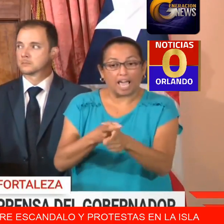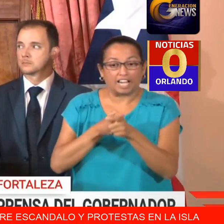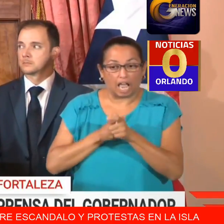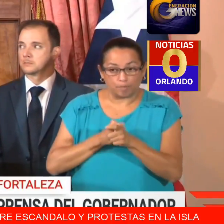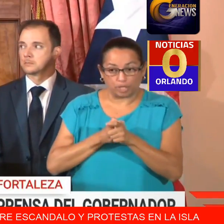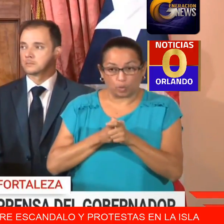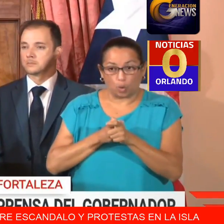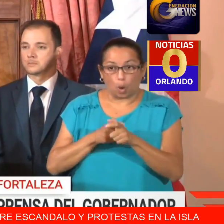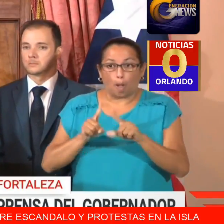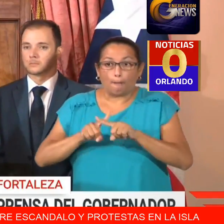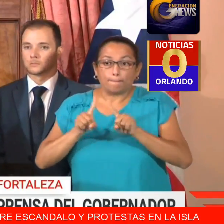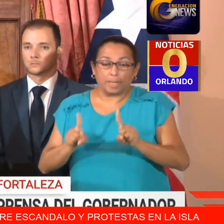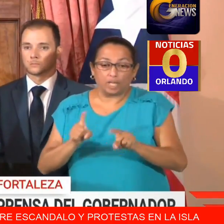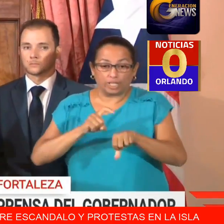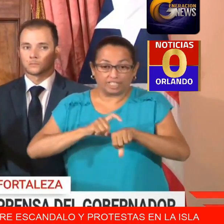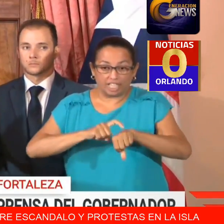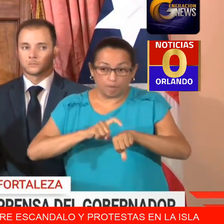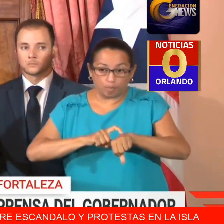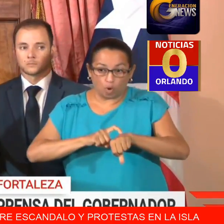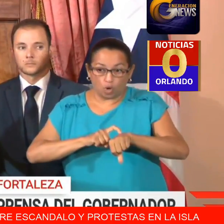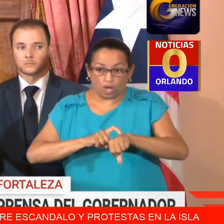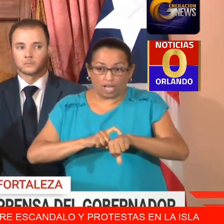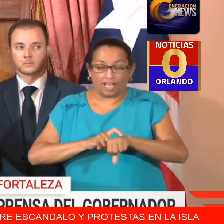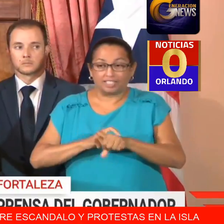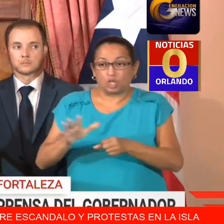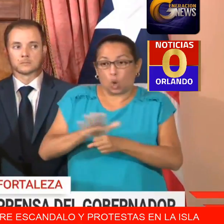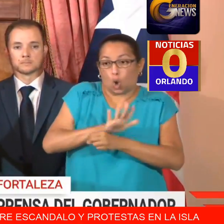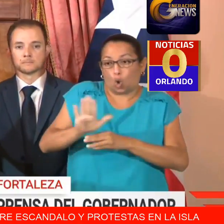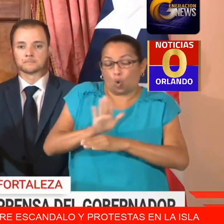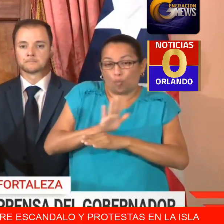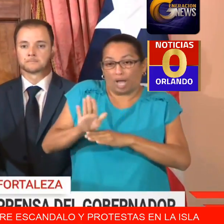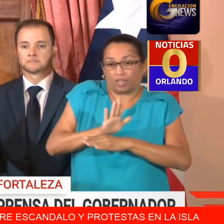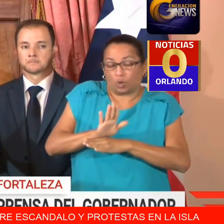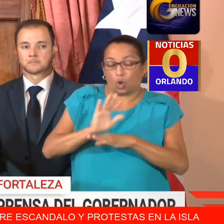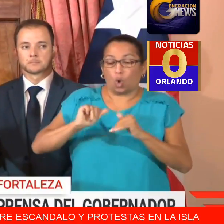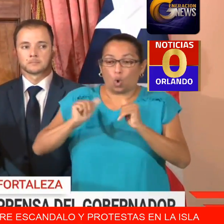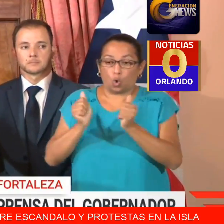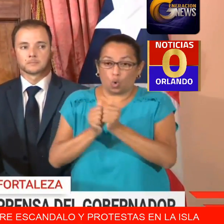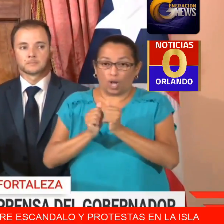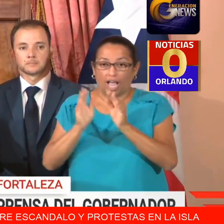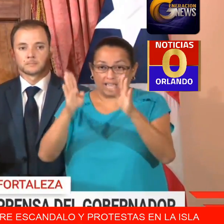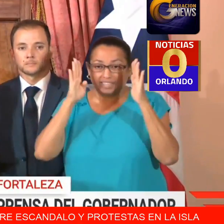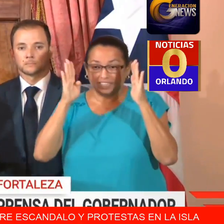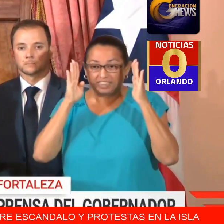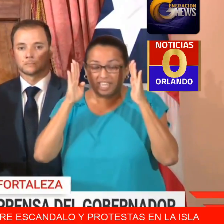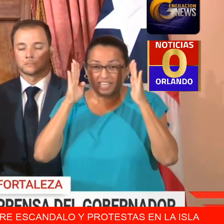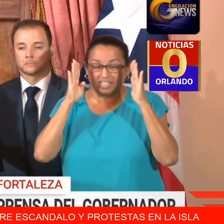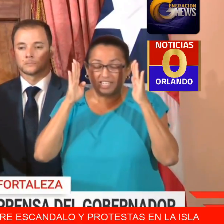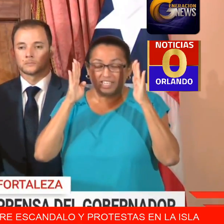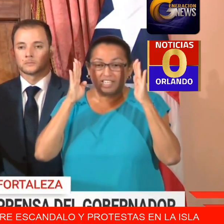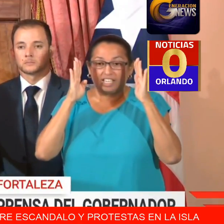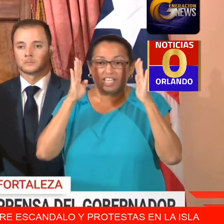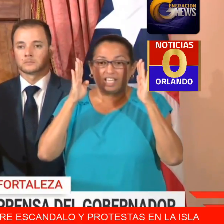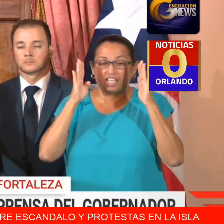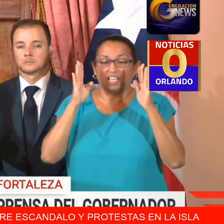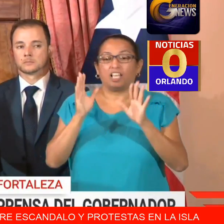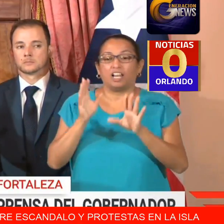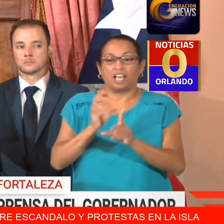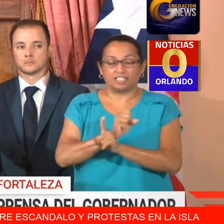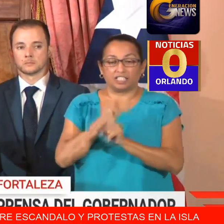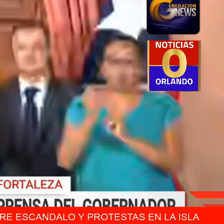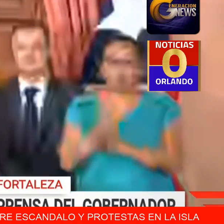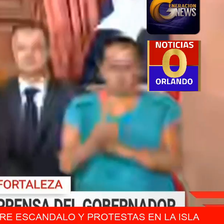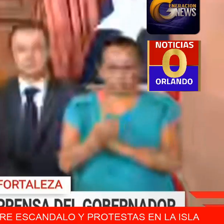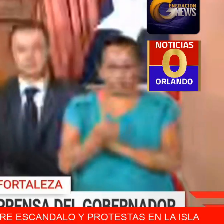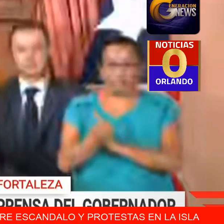que contempla la evaluar el resto de la Secretaría de Justicia, también la de Recursos Naturales y el Secretario de Salud. Quisiéramos saber, ¿no?, si